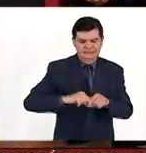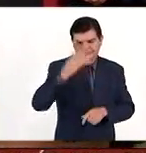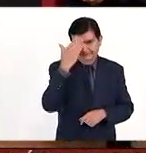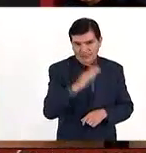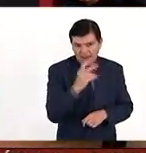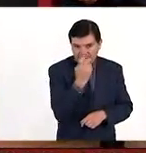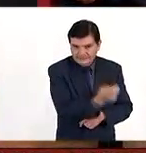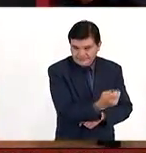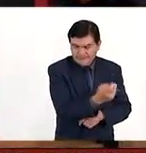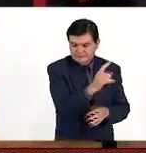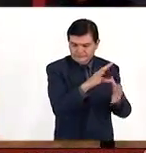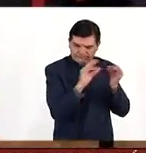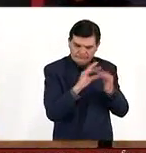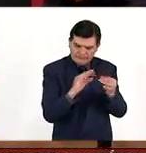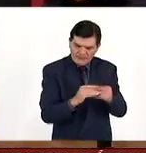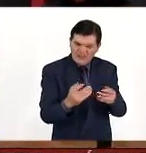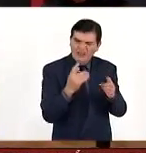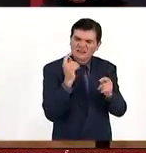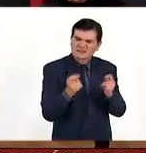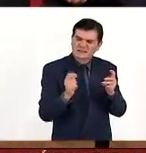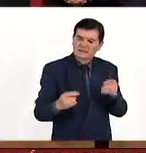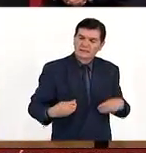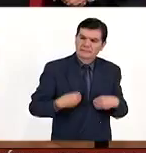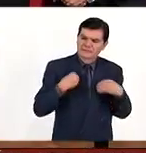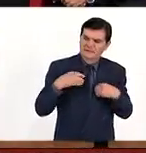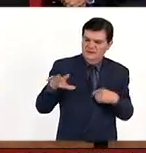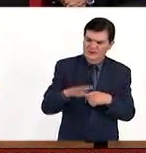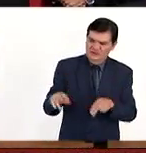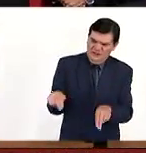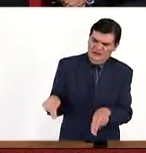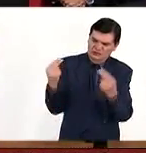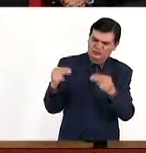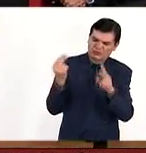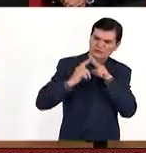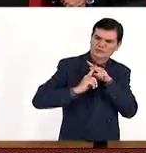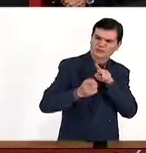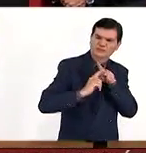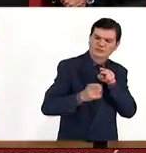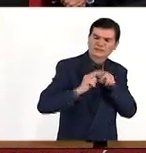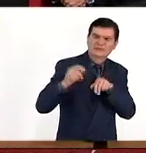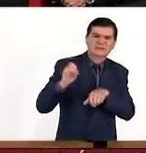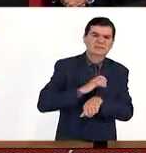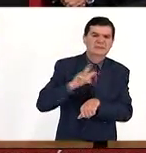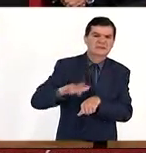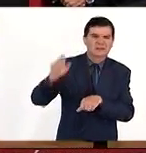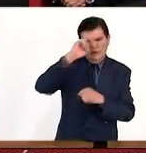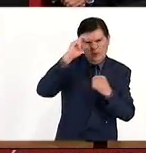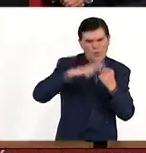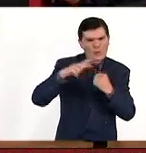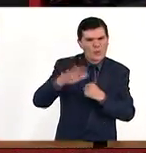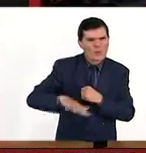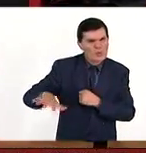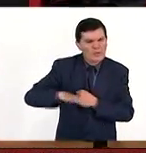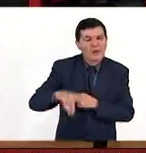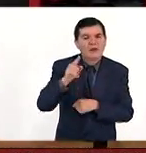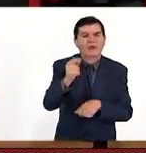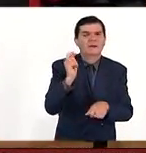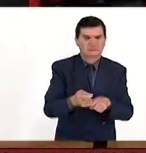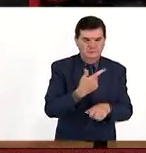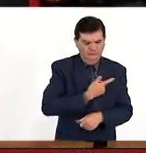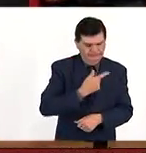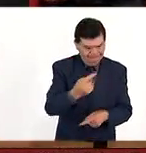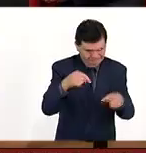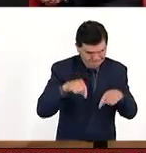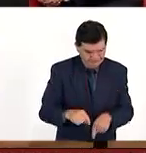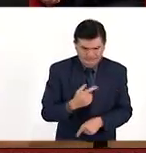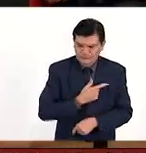a dar luz sobre todo lo que se está viviendo en asuntos migratorios especialmente en europa a doctor gusto en que estés aquí sin